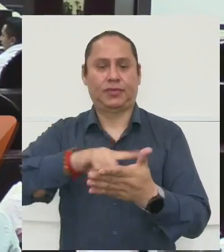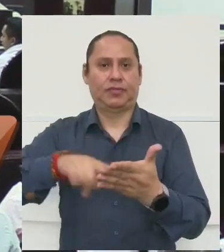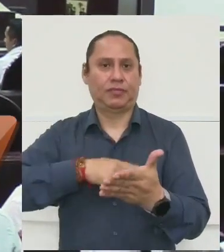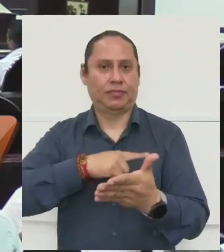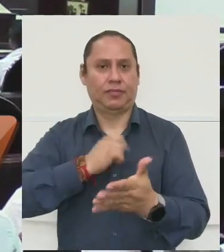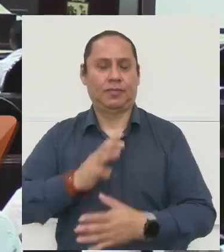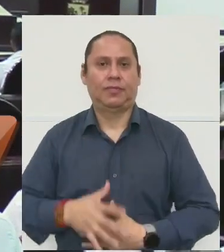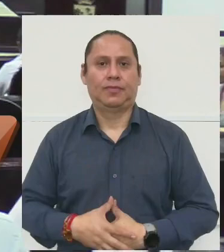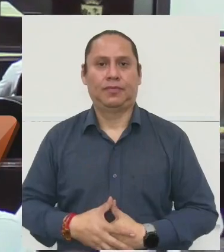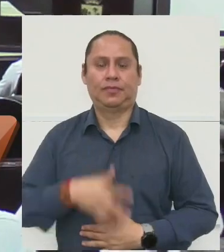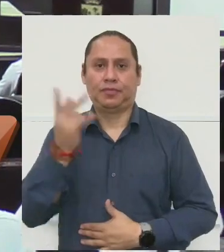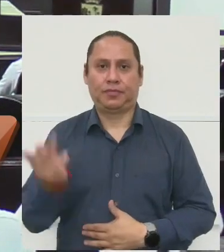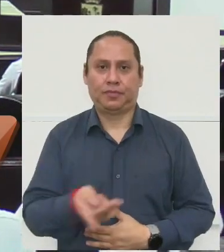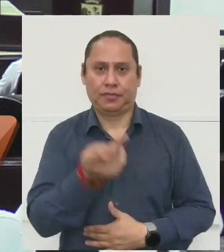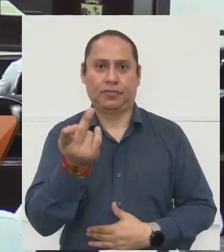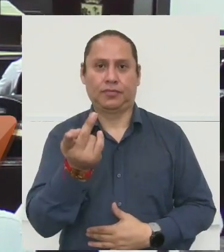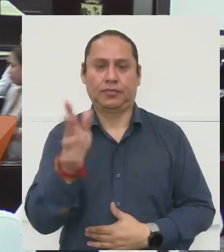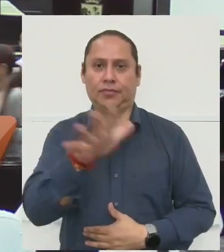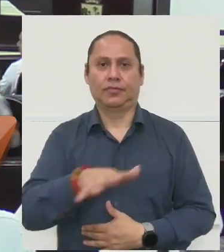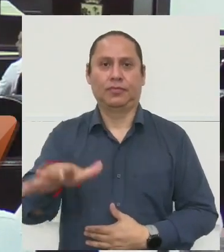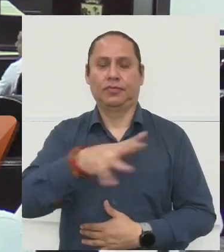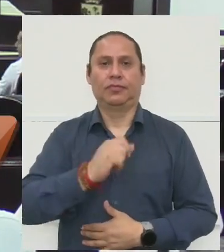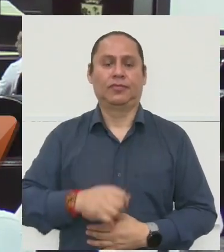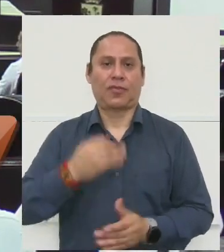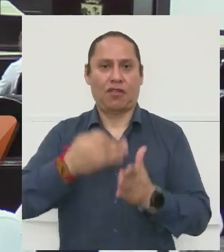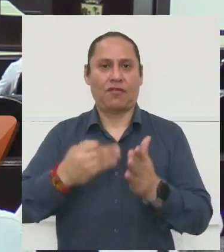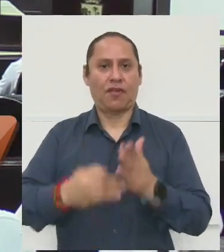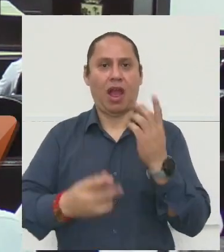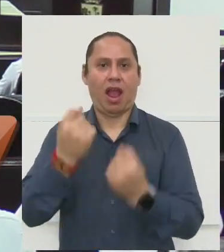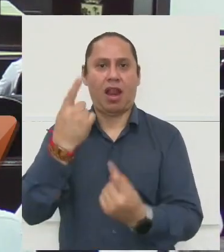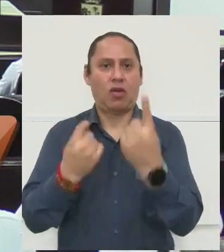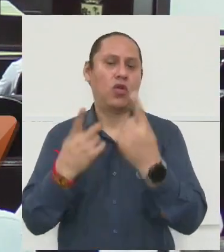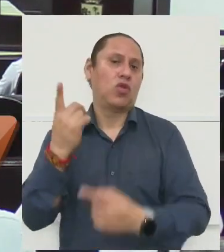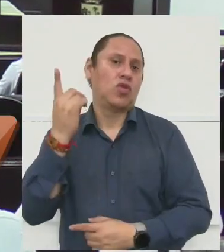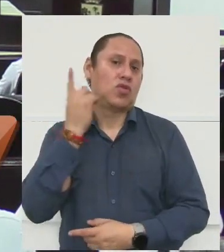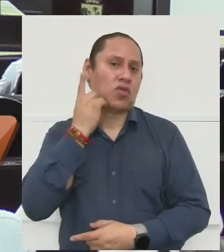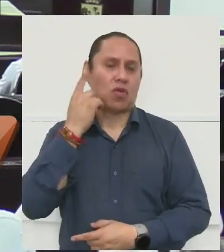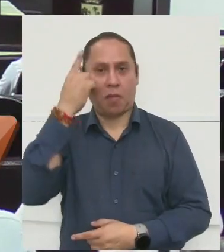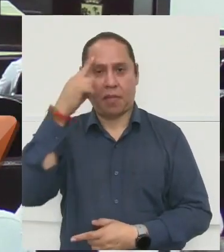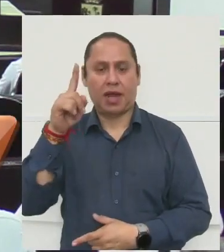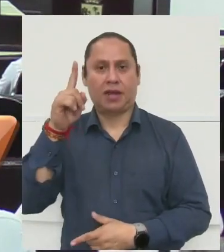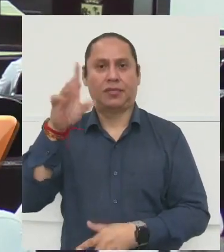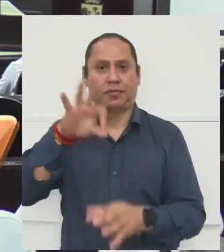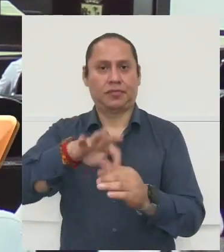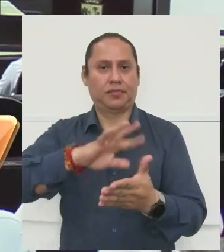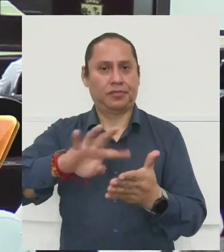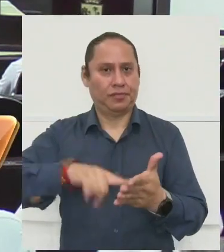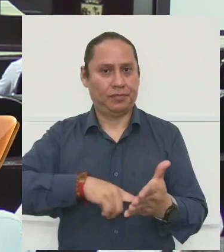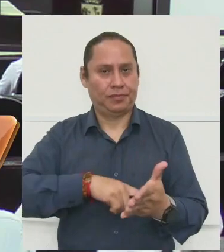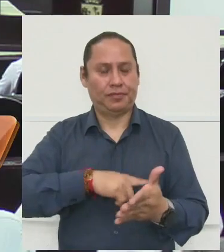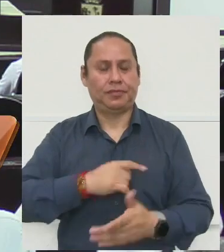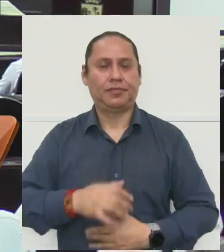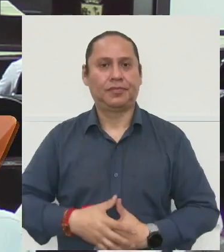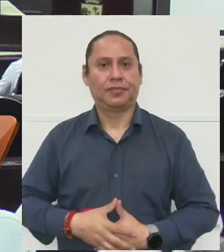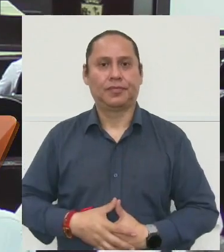voto se pregunta la honorable asamblea si falta algún legislador por emitir su voto no falta